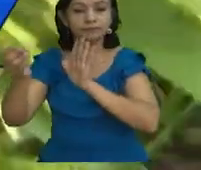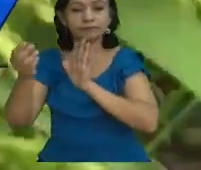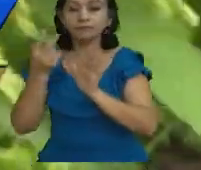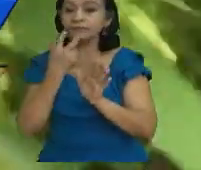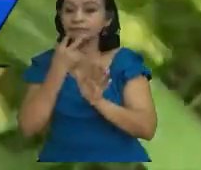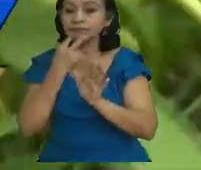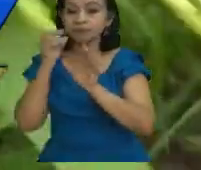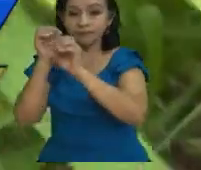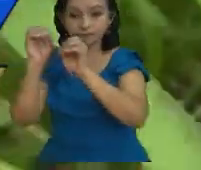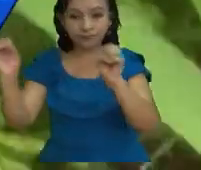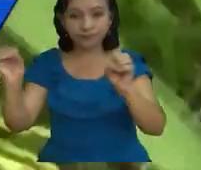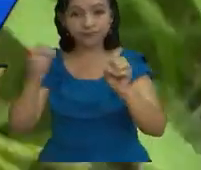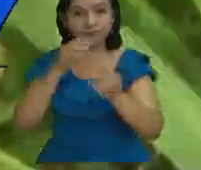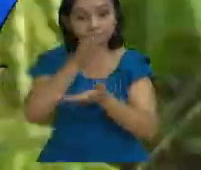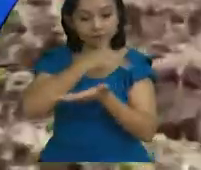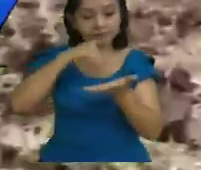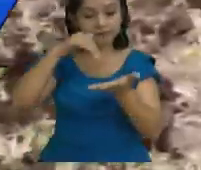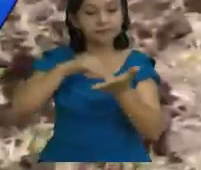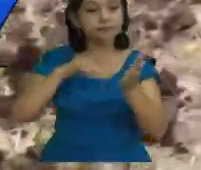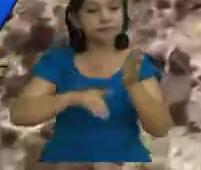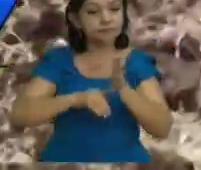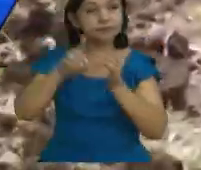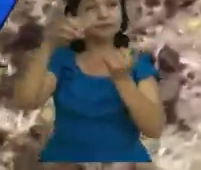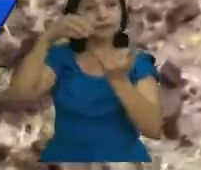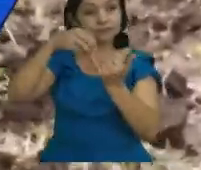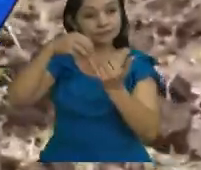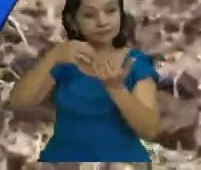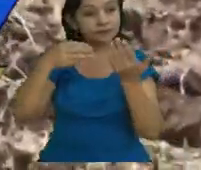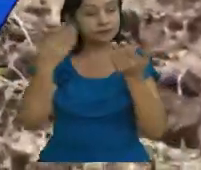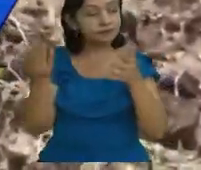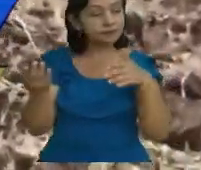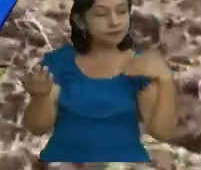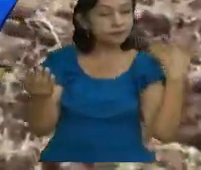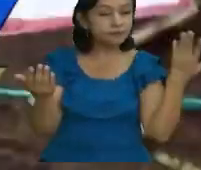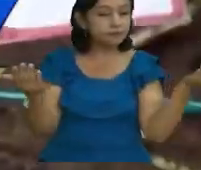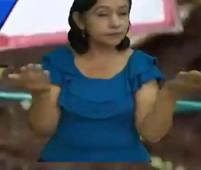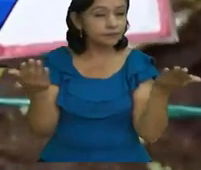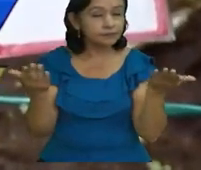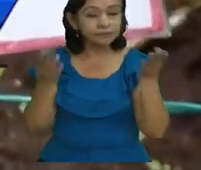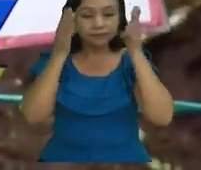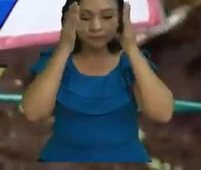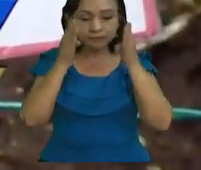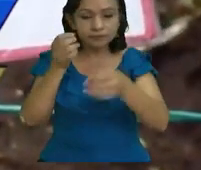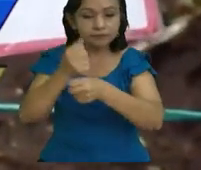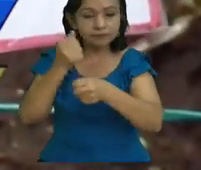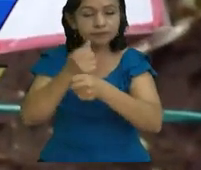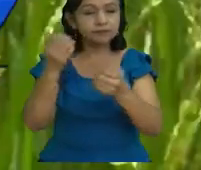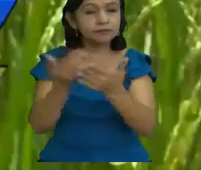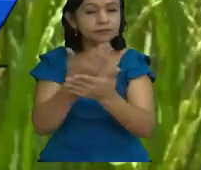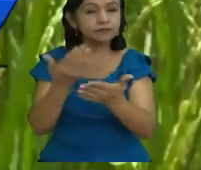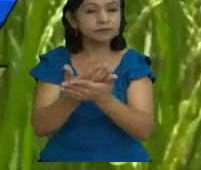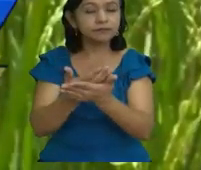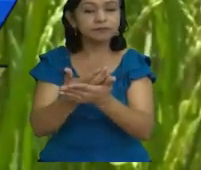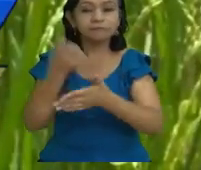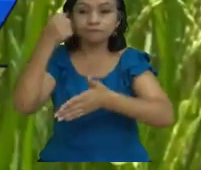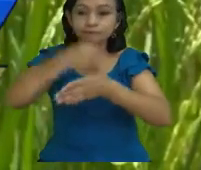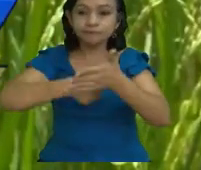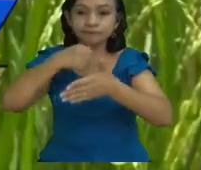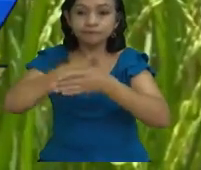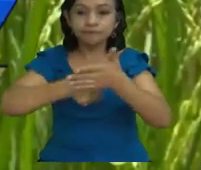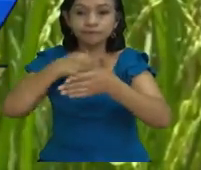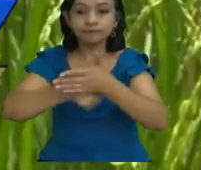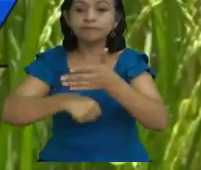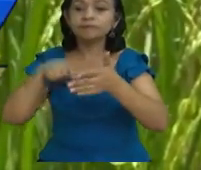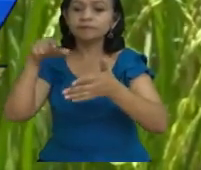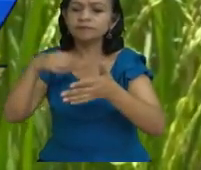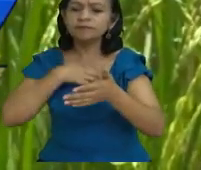tenemos y, okay, tener más centros de desarrollo tecnológico. Entonces, ¿cuál va a ser el enfoque de estos nuevos centros? La fortaleza de producción en